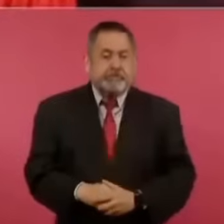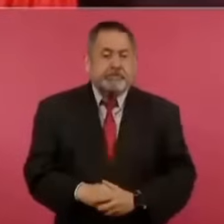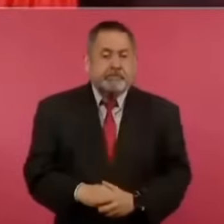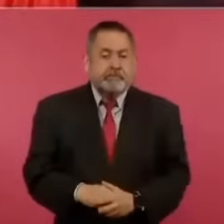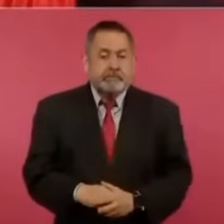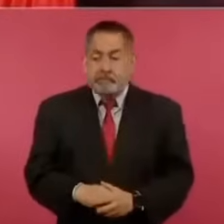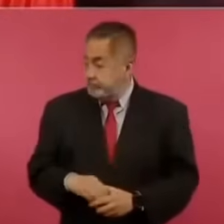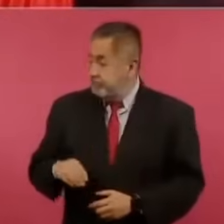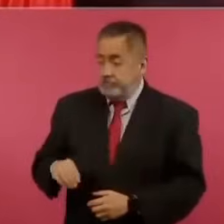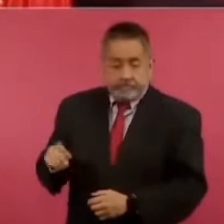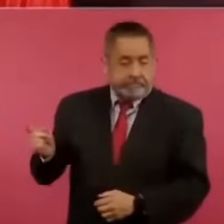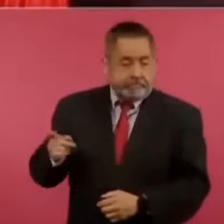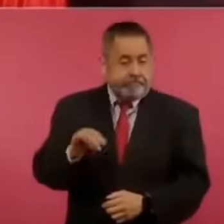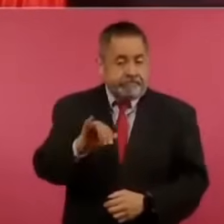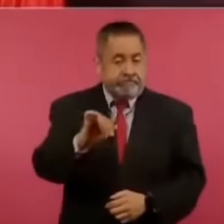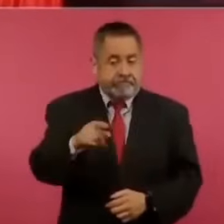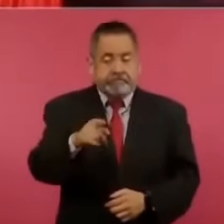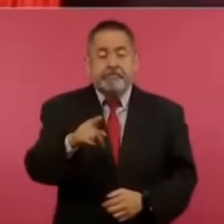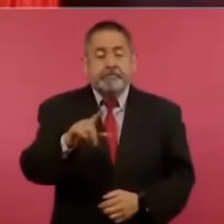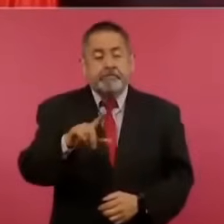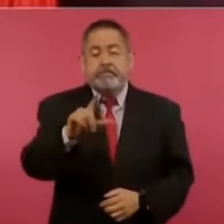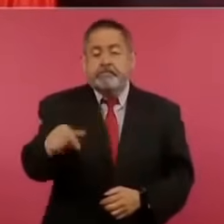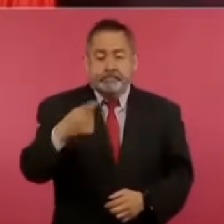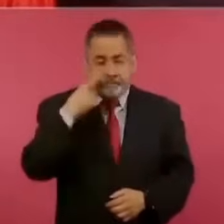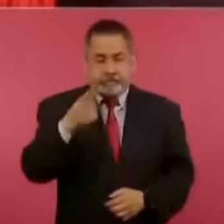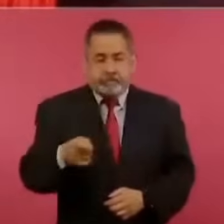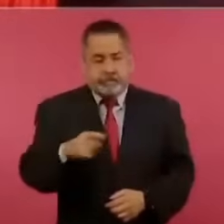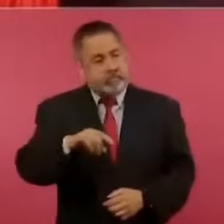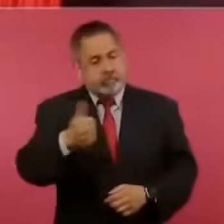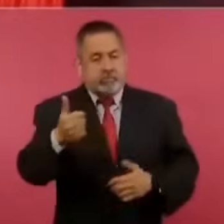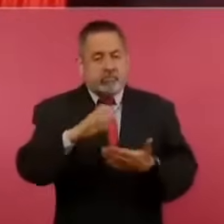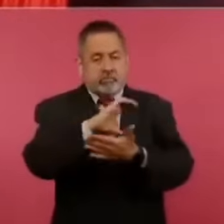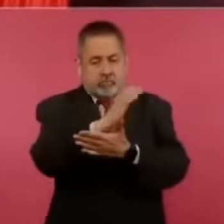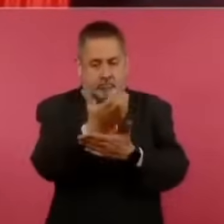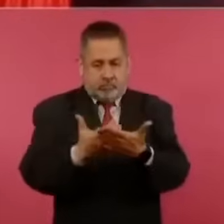Sí. Y luego un contrato